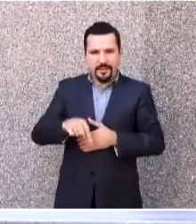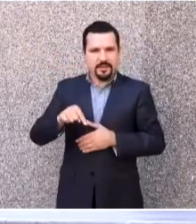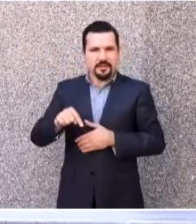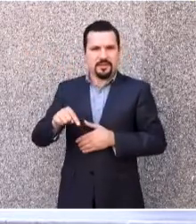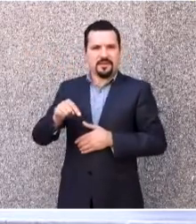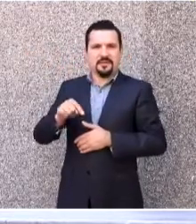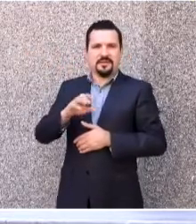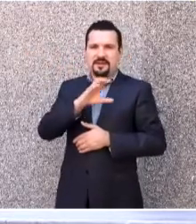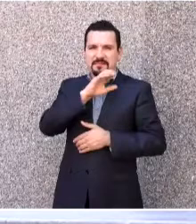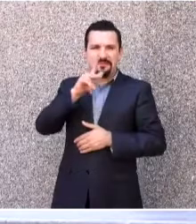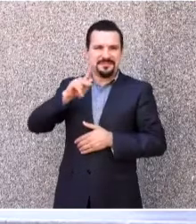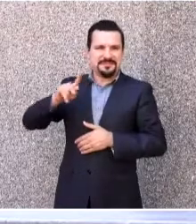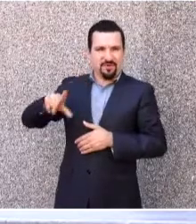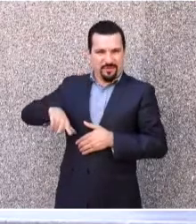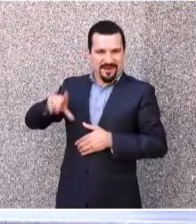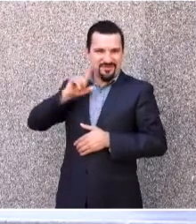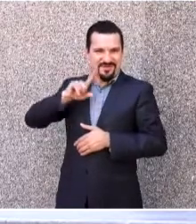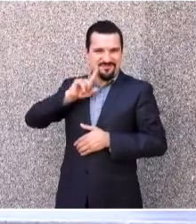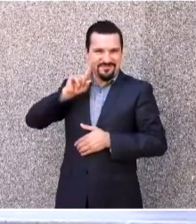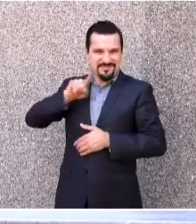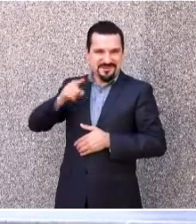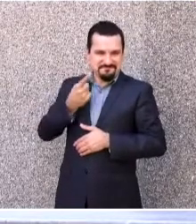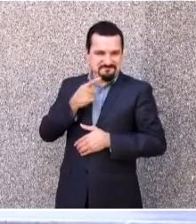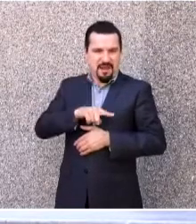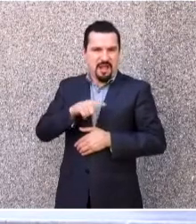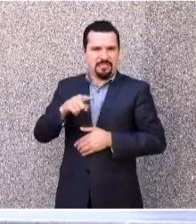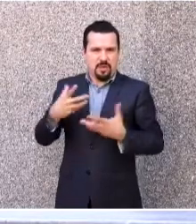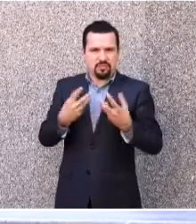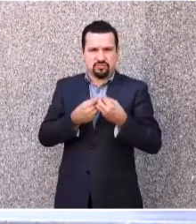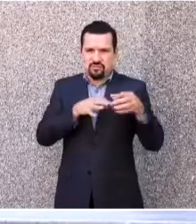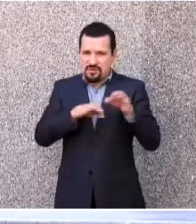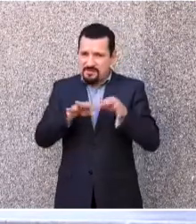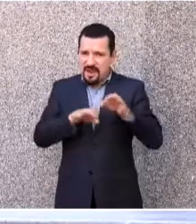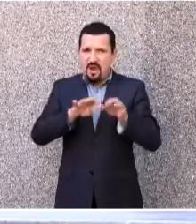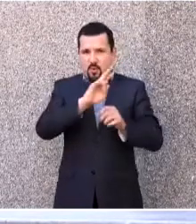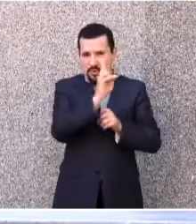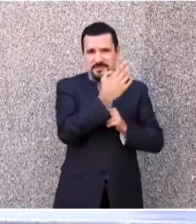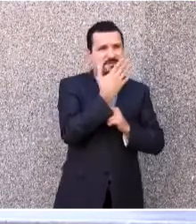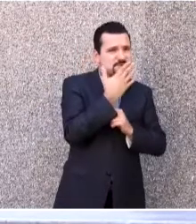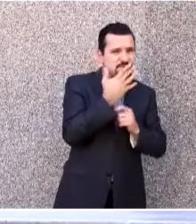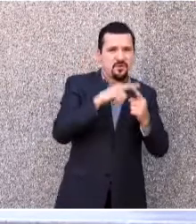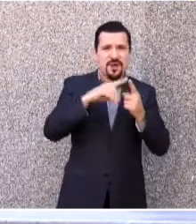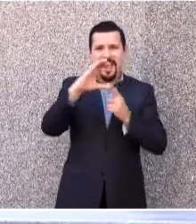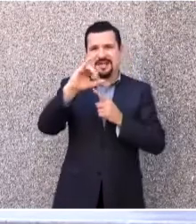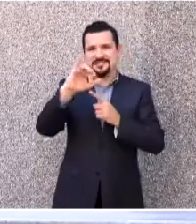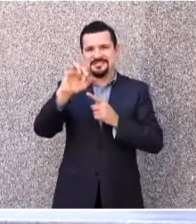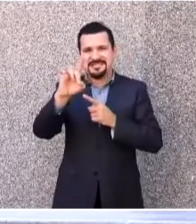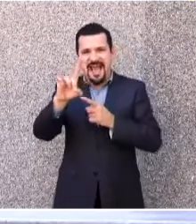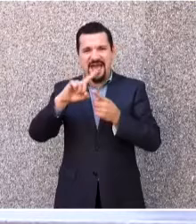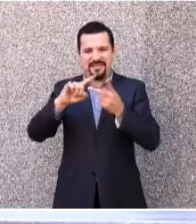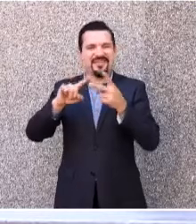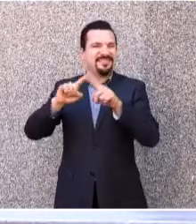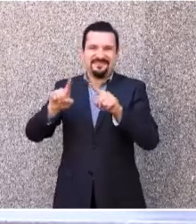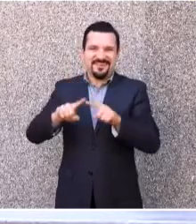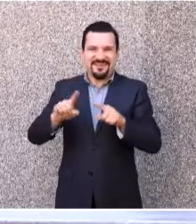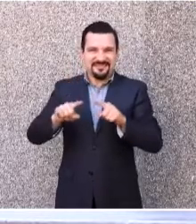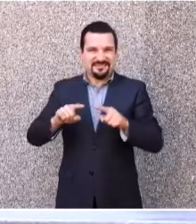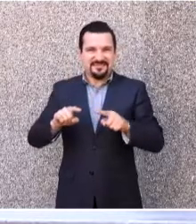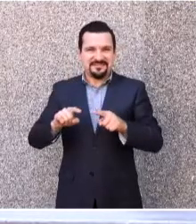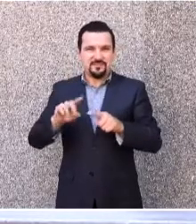trabajando. Ya las academias están dispuestas a apoyarnos y seguramente en los próximos